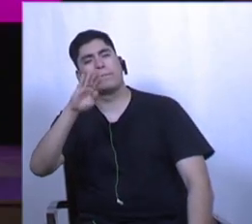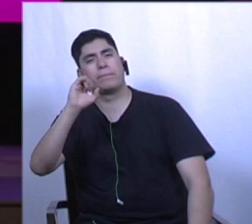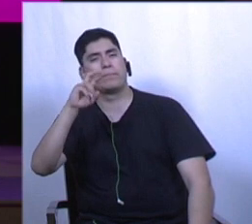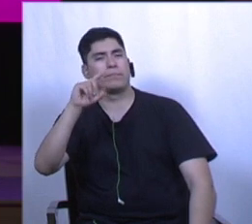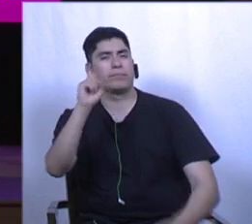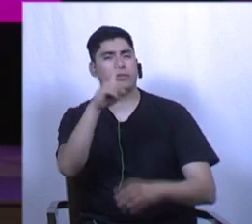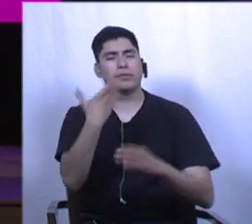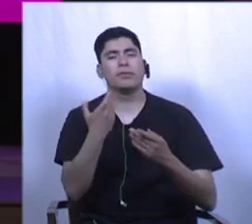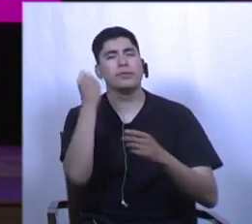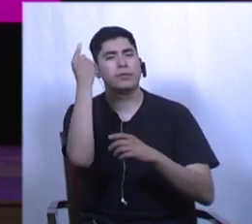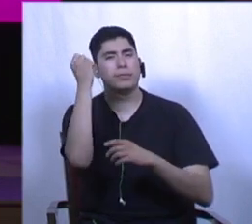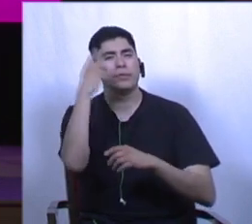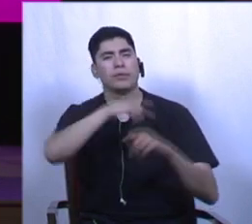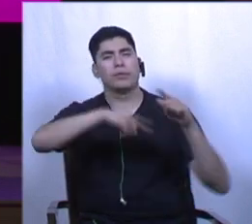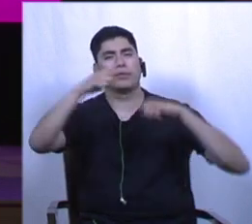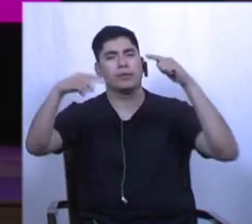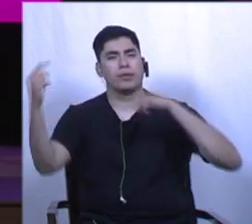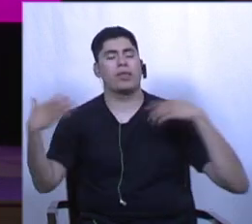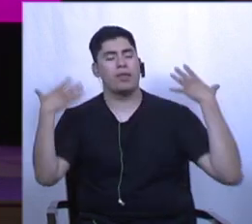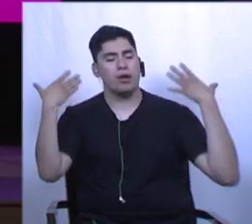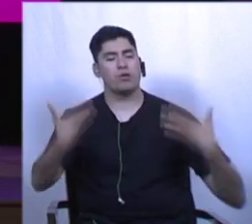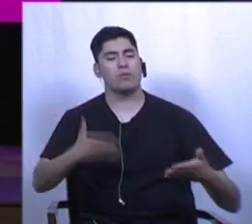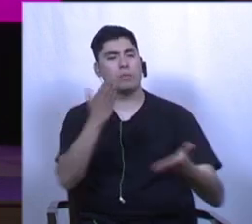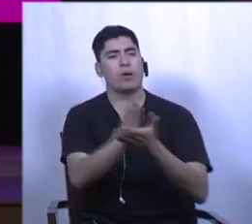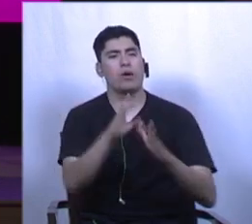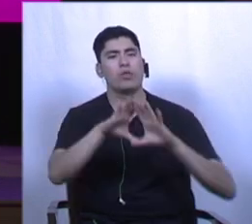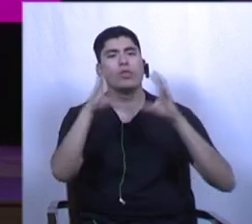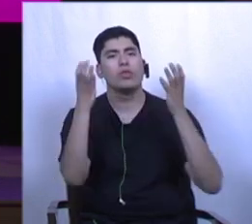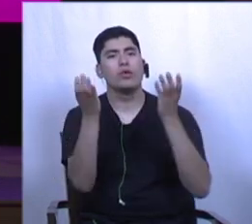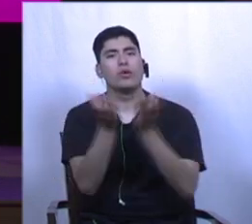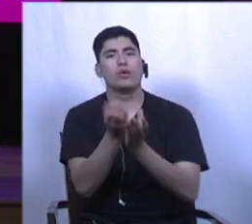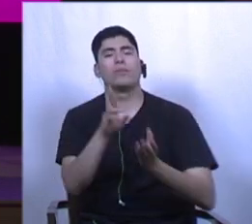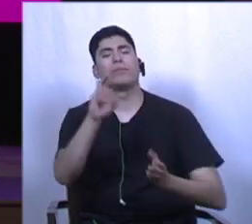desde nuestros cuerpos hasta nuestro planeta. Rob.